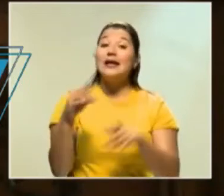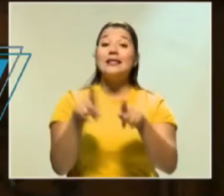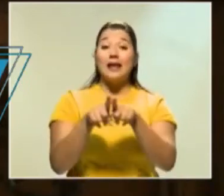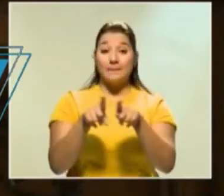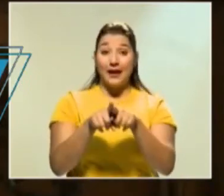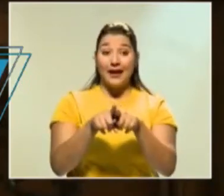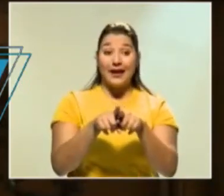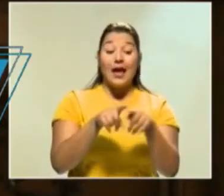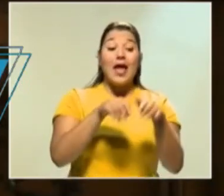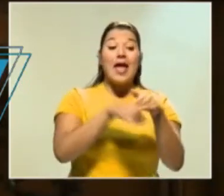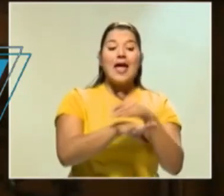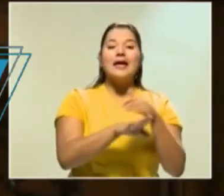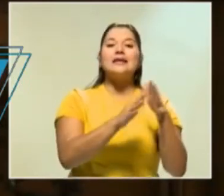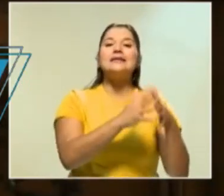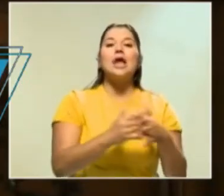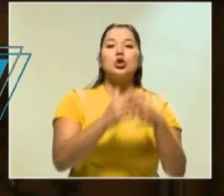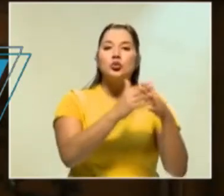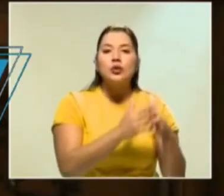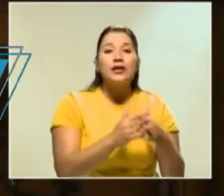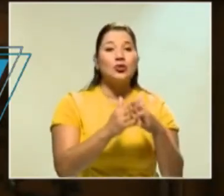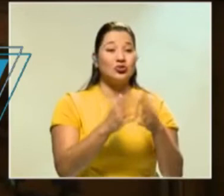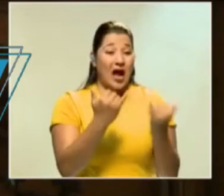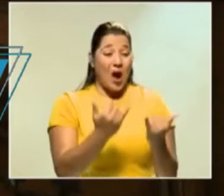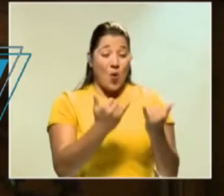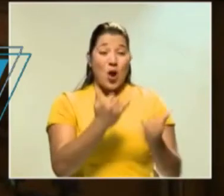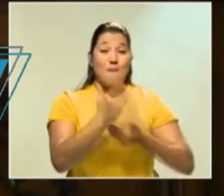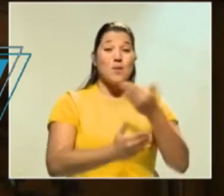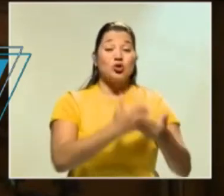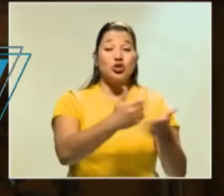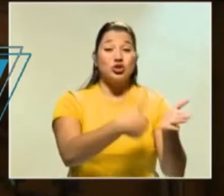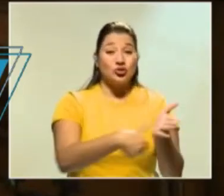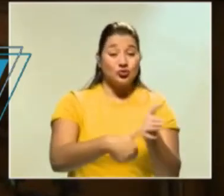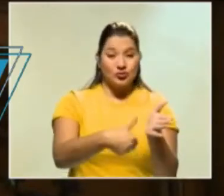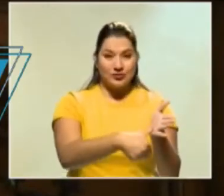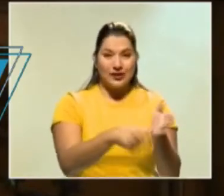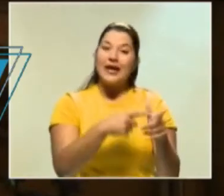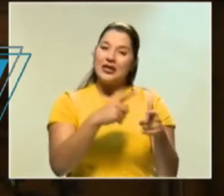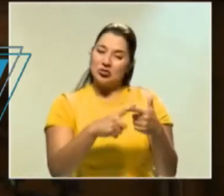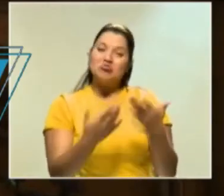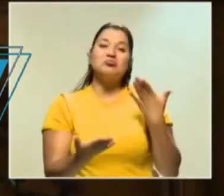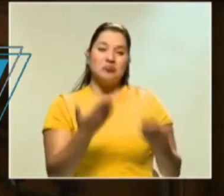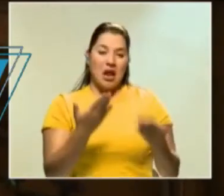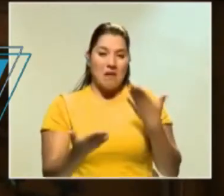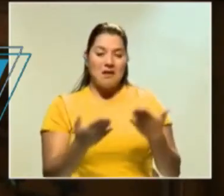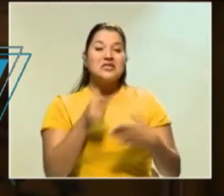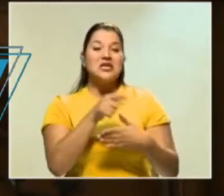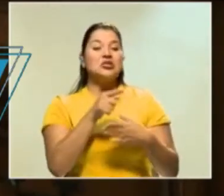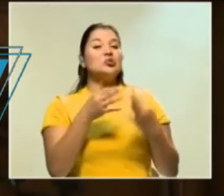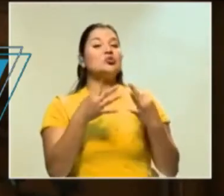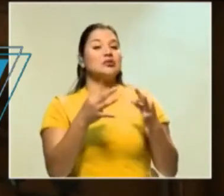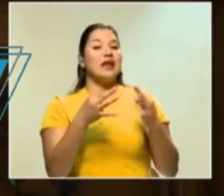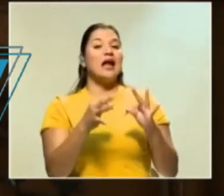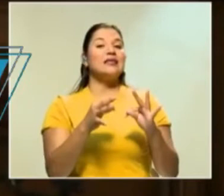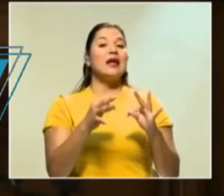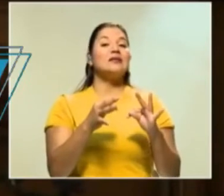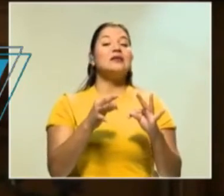en Estados Unidos, y no es nada raro que la administración actual americana esté tratando de que el presidente